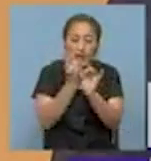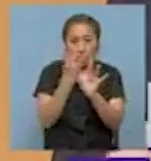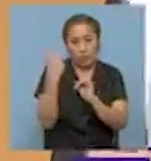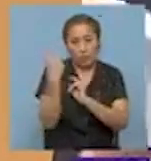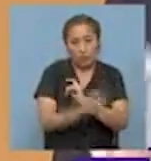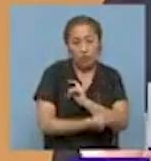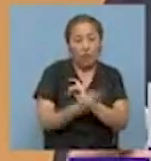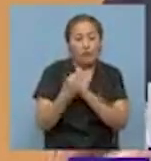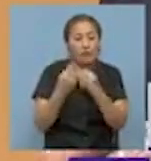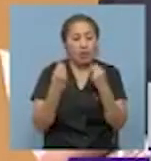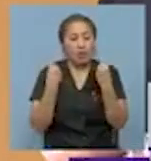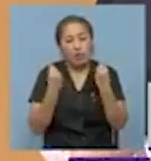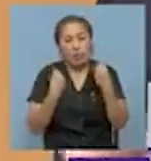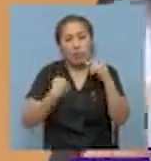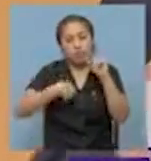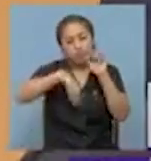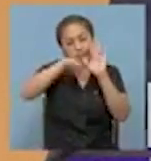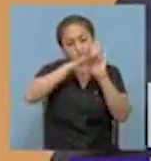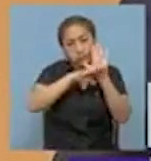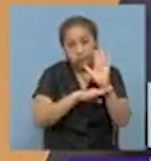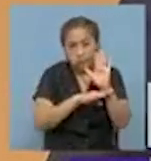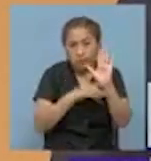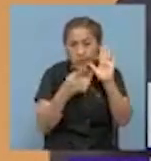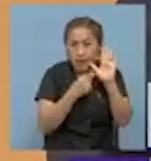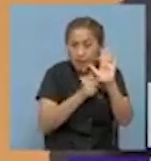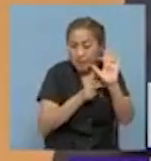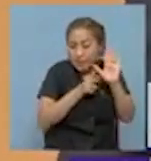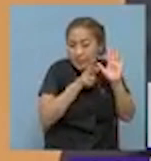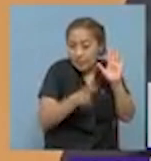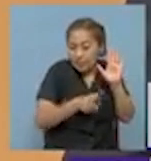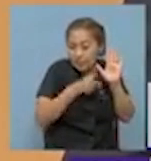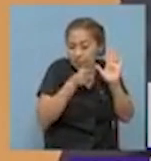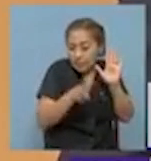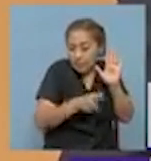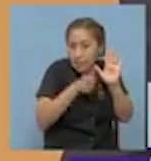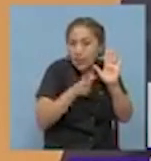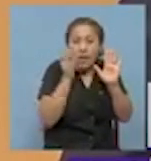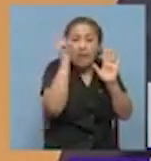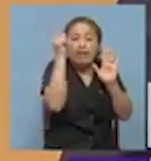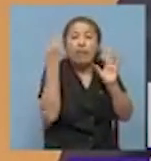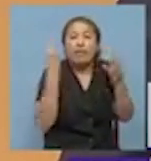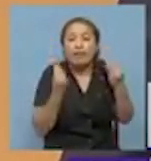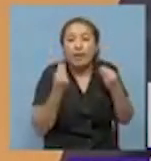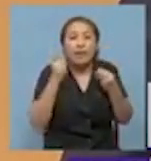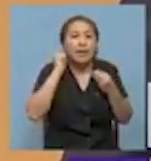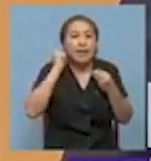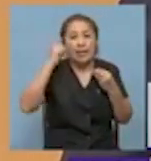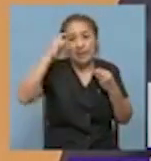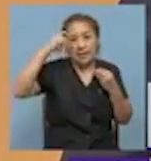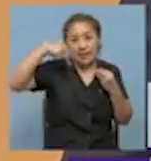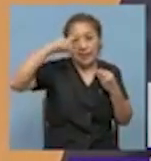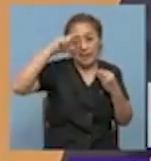lineamientos curriculares en donde fueron introduciendo la ideología de género hasta que en mayo de este año